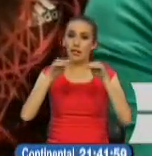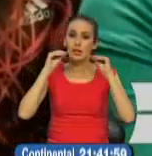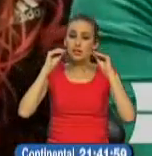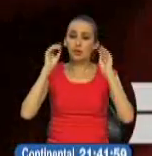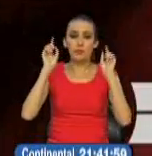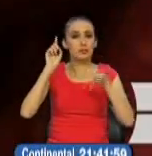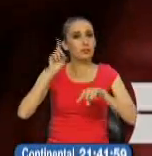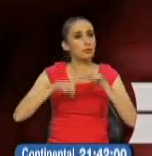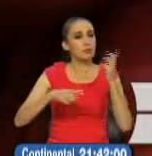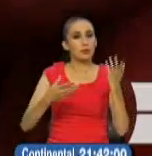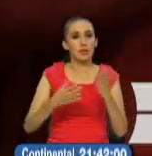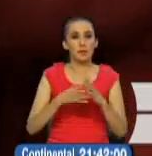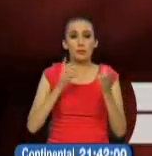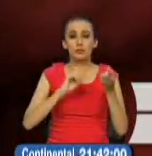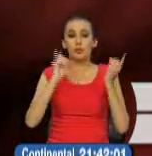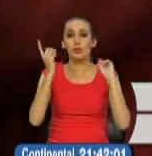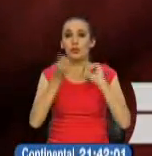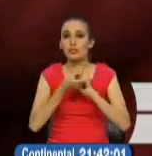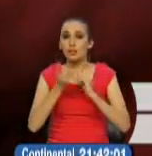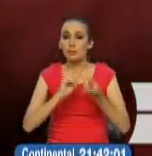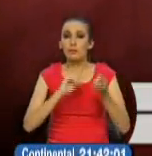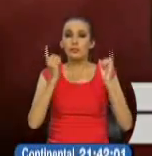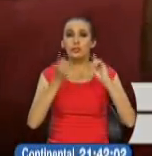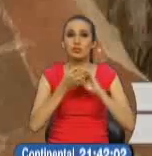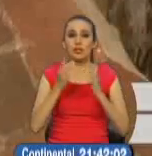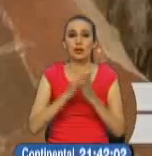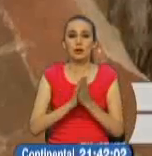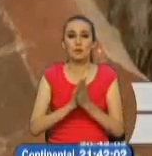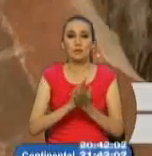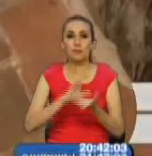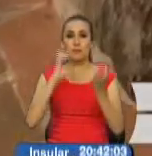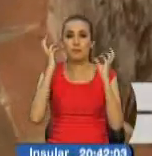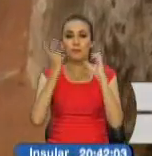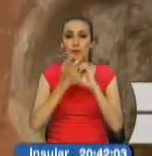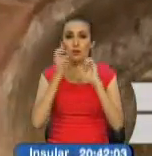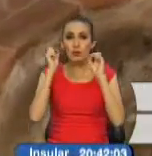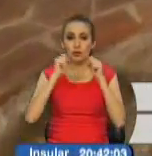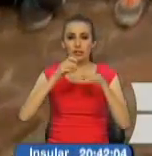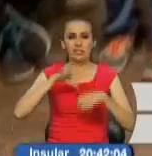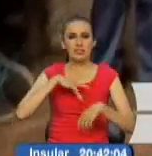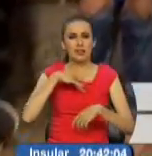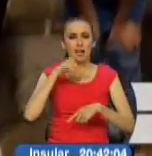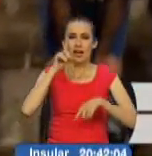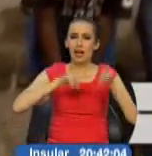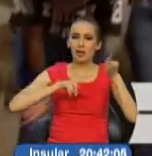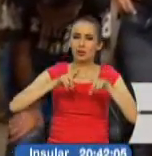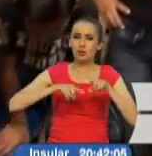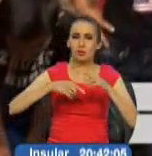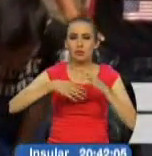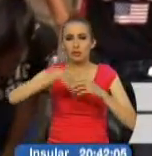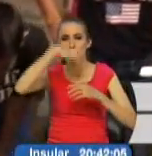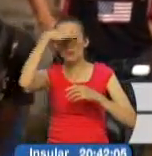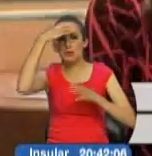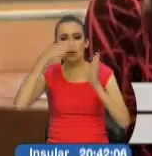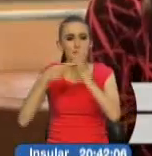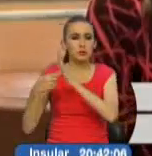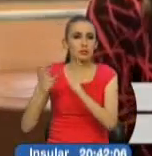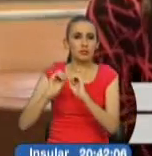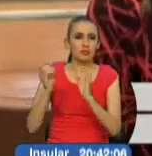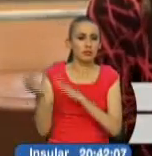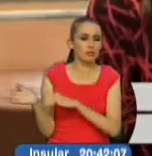nada. Pero yo creo que los cambios están ahí, en esa transformación, en cambiar los prejuicios y en trabajar por hacer en la